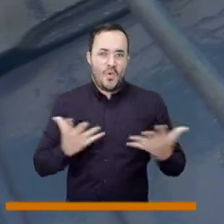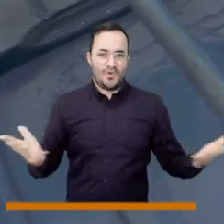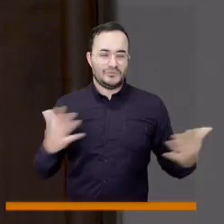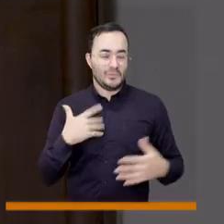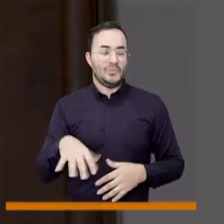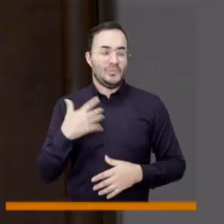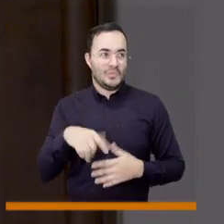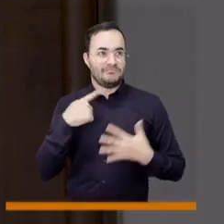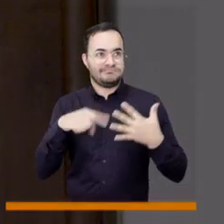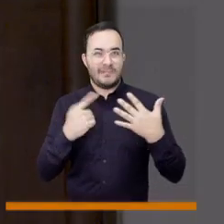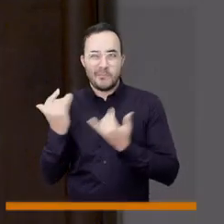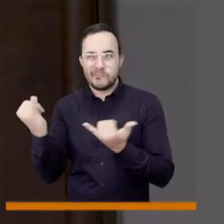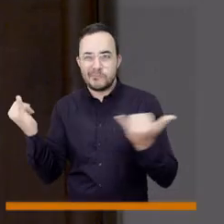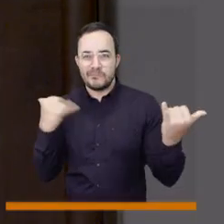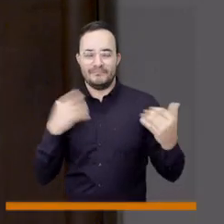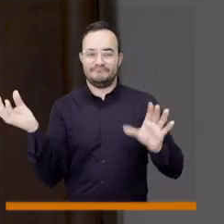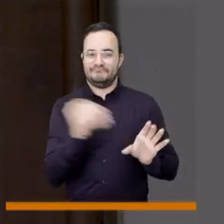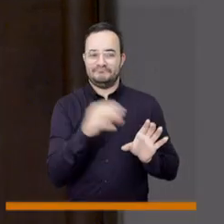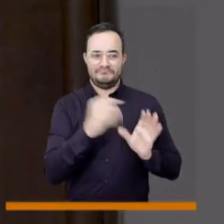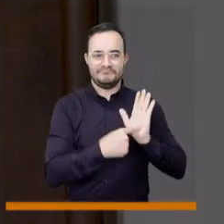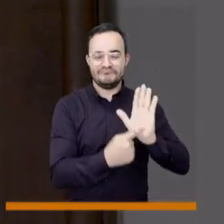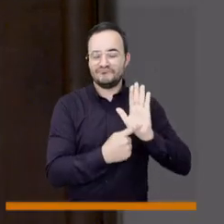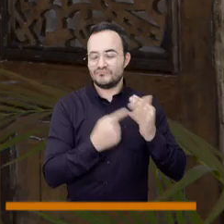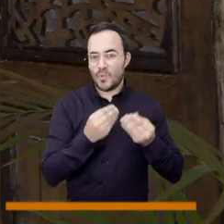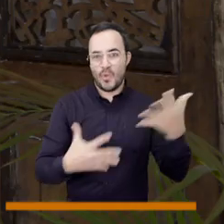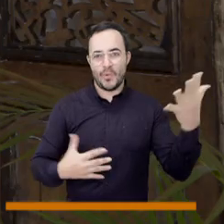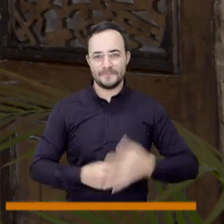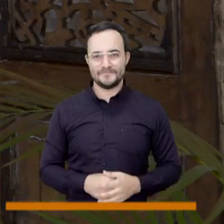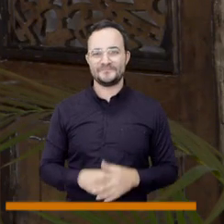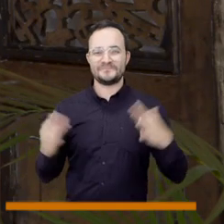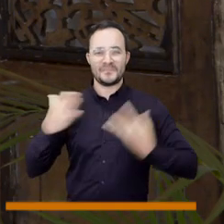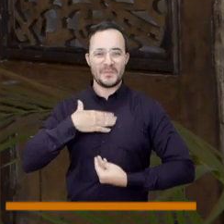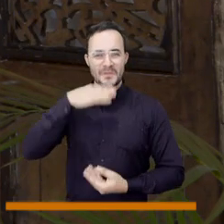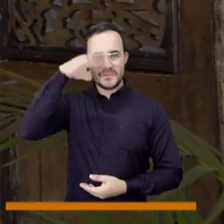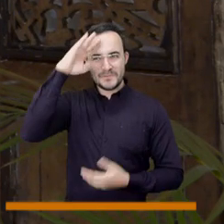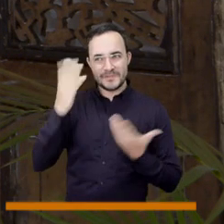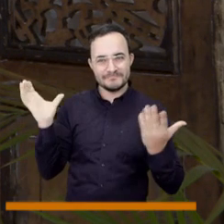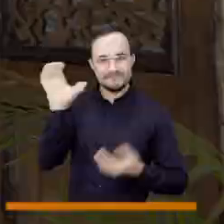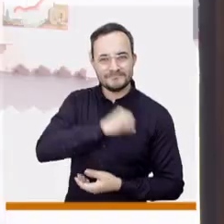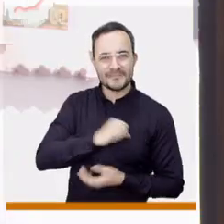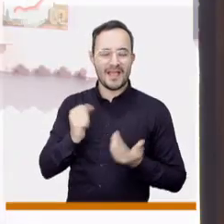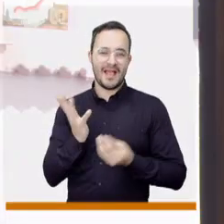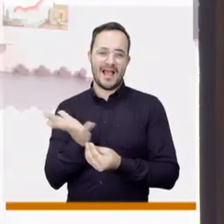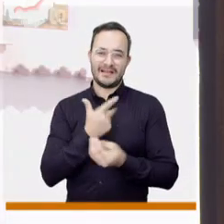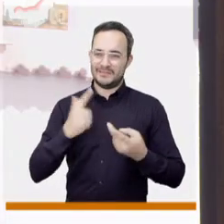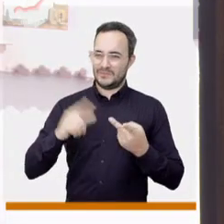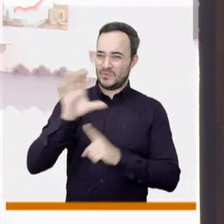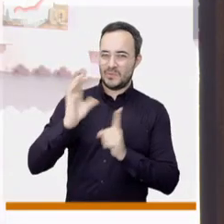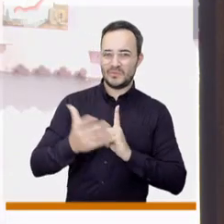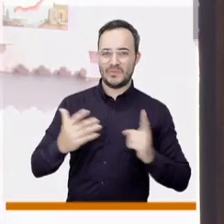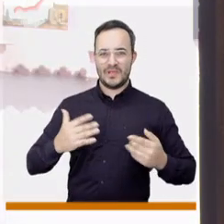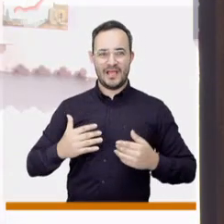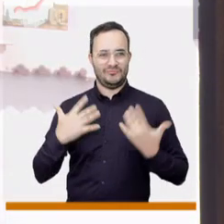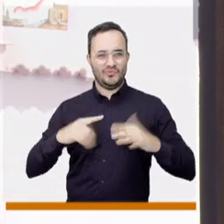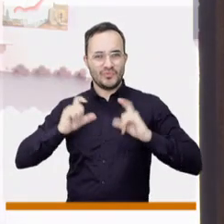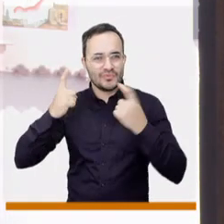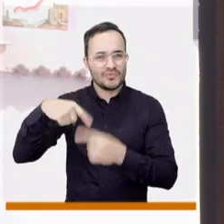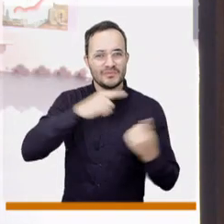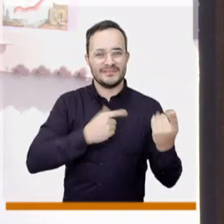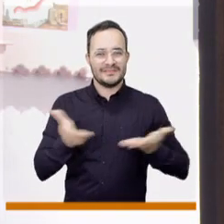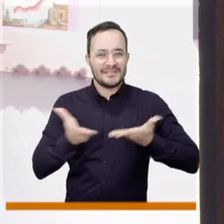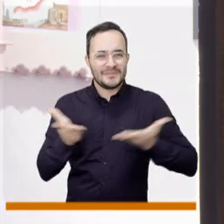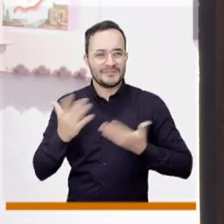creo que de todo lo que ha pasado en esta ciudad ha pasado en esta casa el patrimonio de Medellín vibra con arte cultura